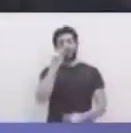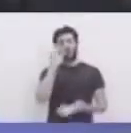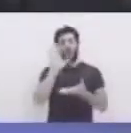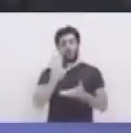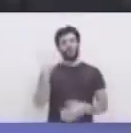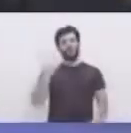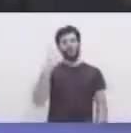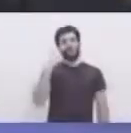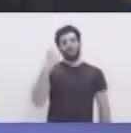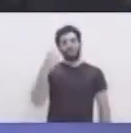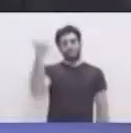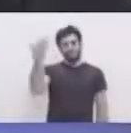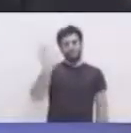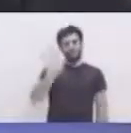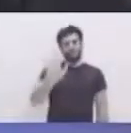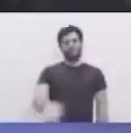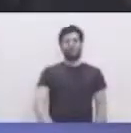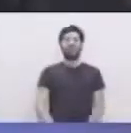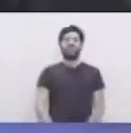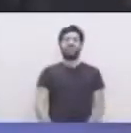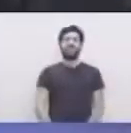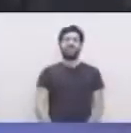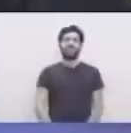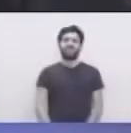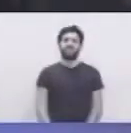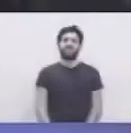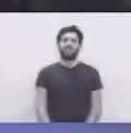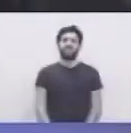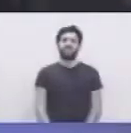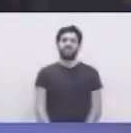hasta la próxima. Adiós.